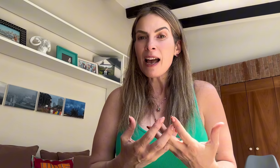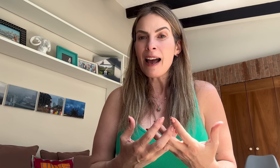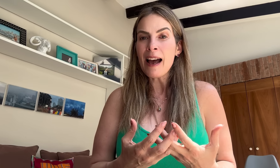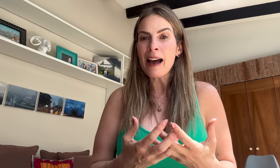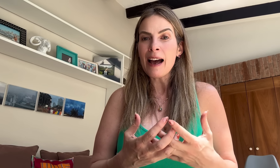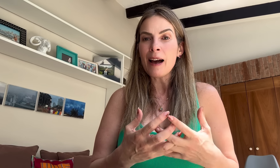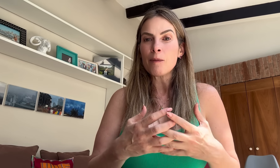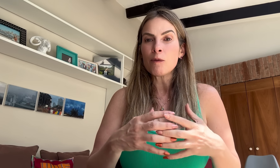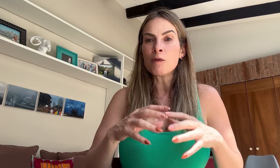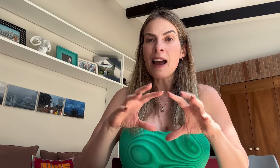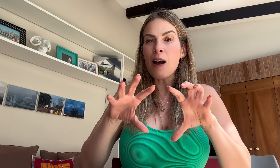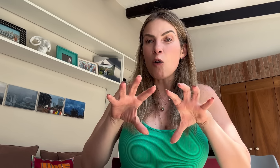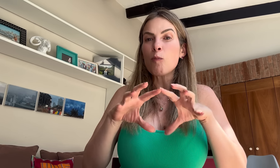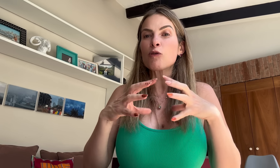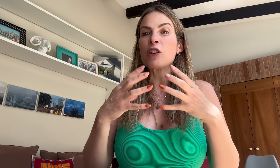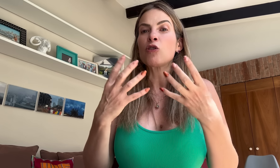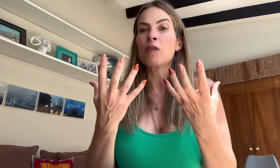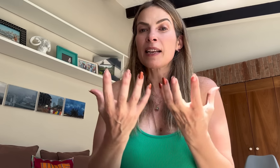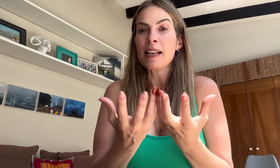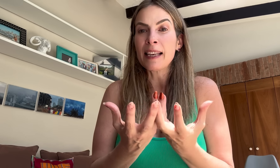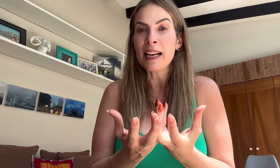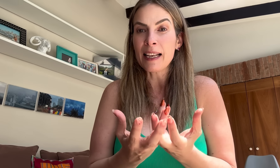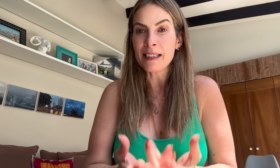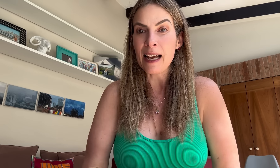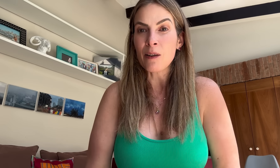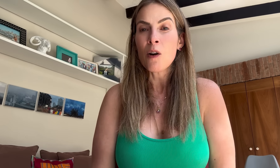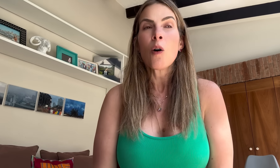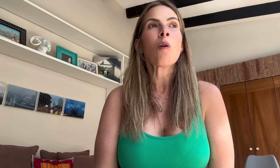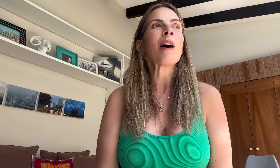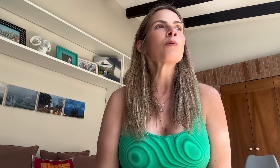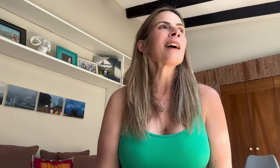Tenemos a una oposición